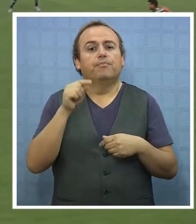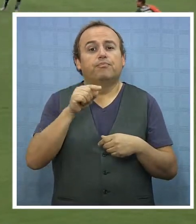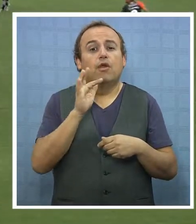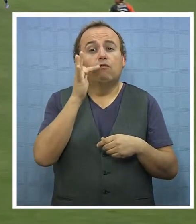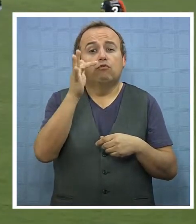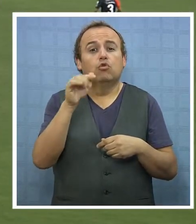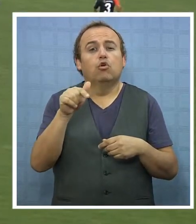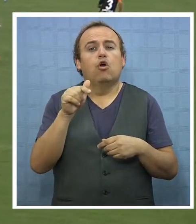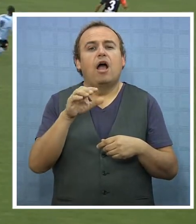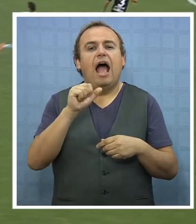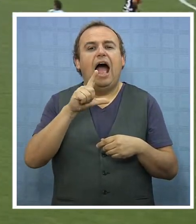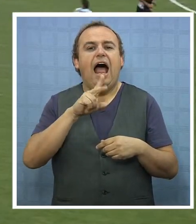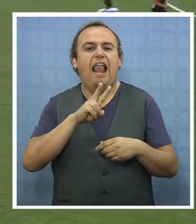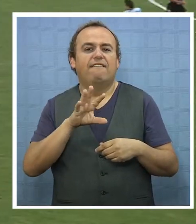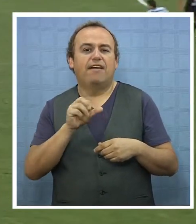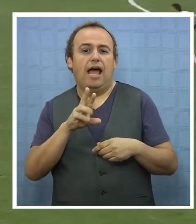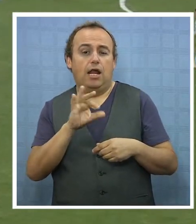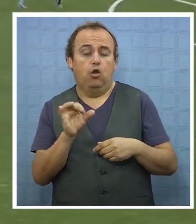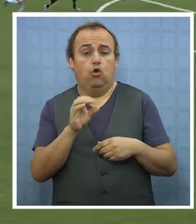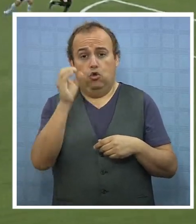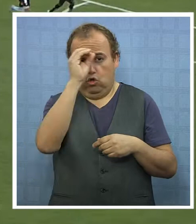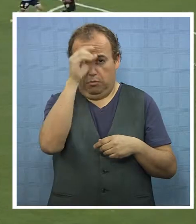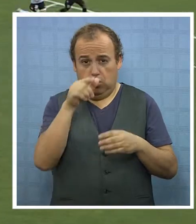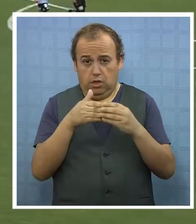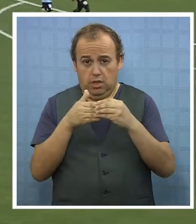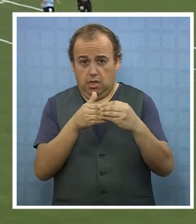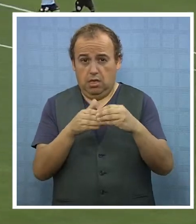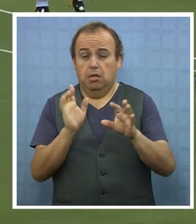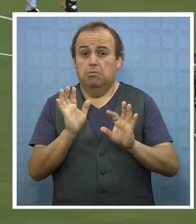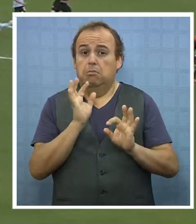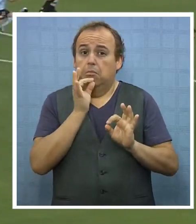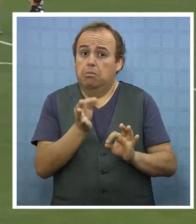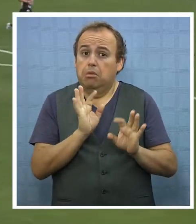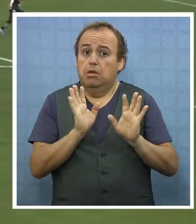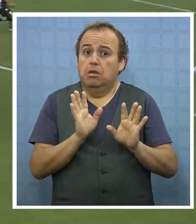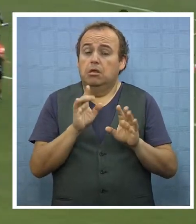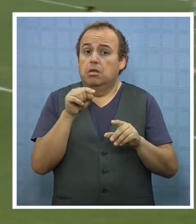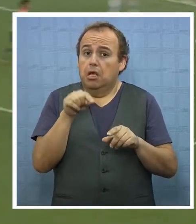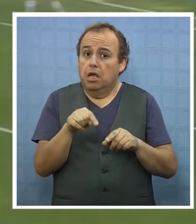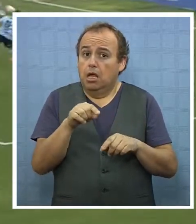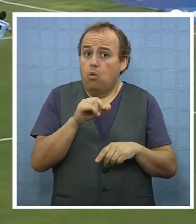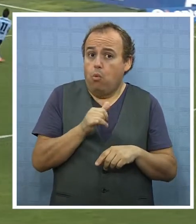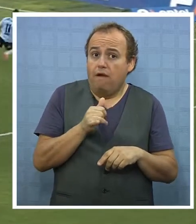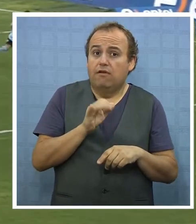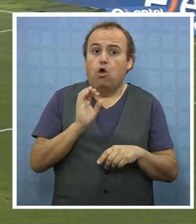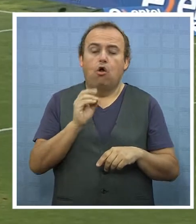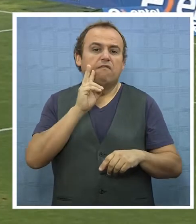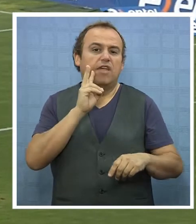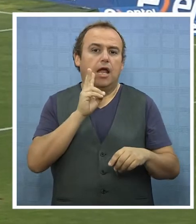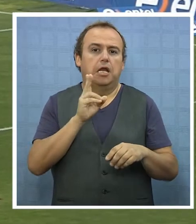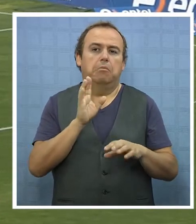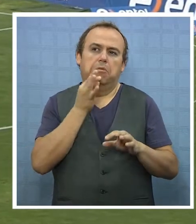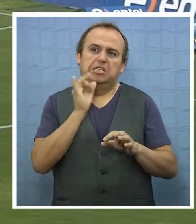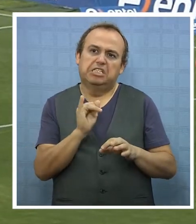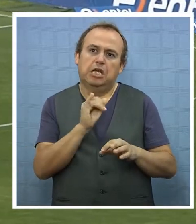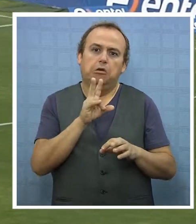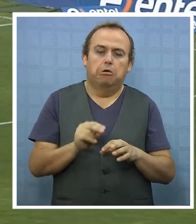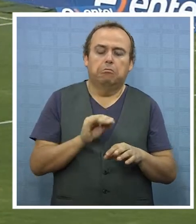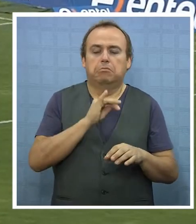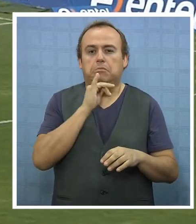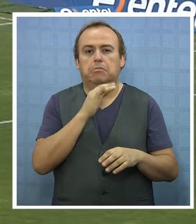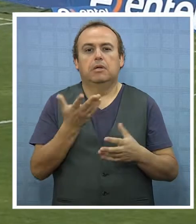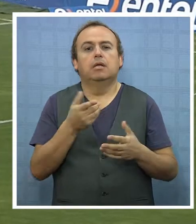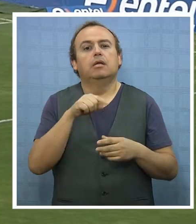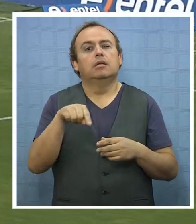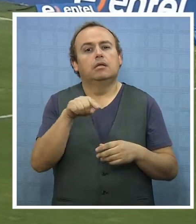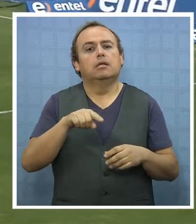Álvaro Ramos, Rossi señaló que es muy probable que este se defina entre este jueves o viernes. Sin adelantar,